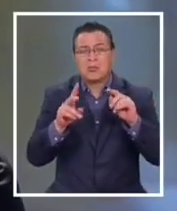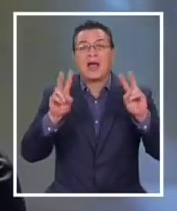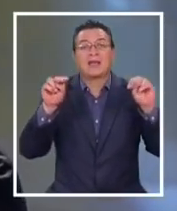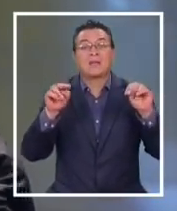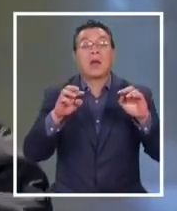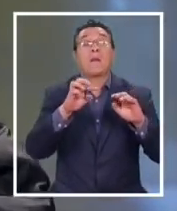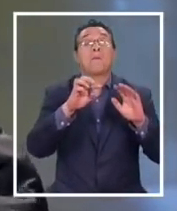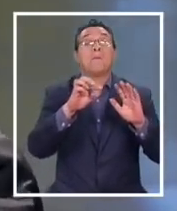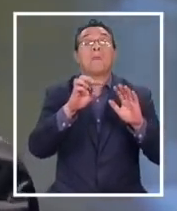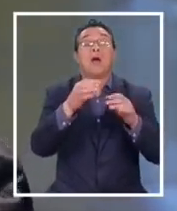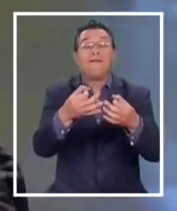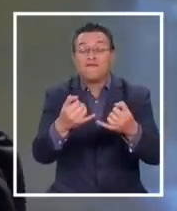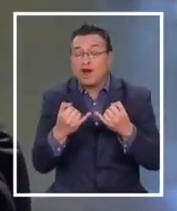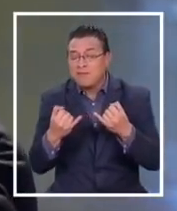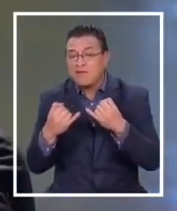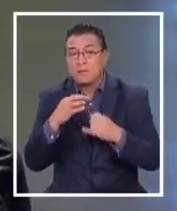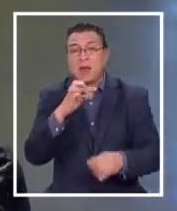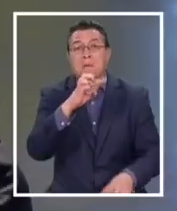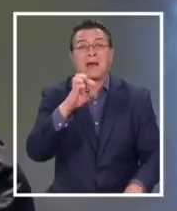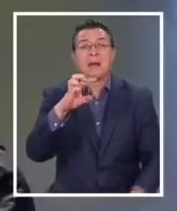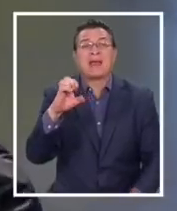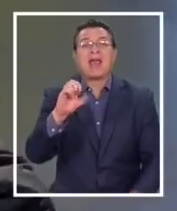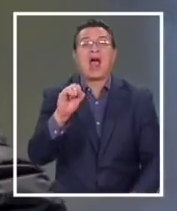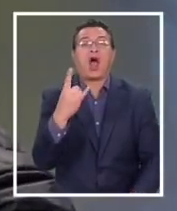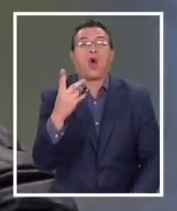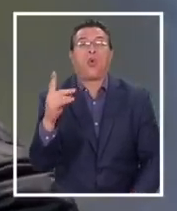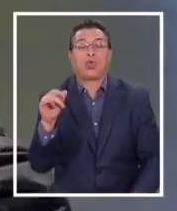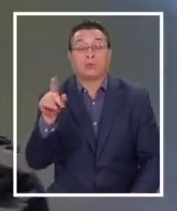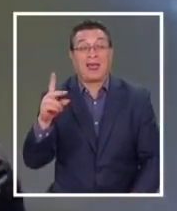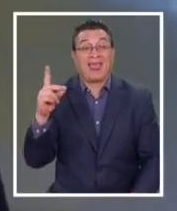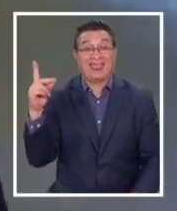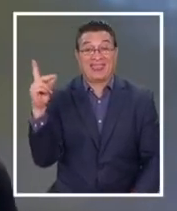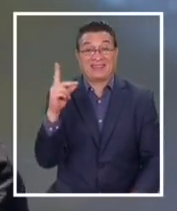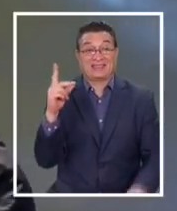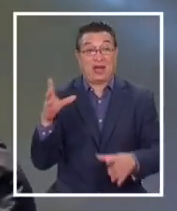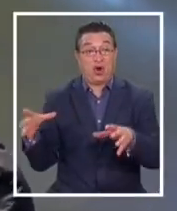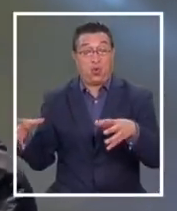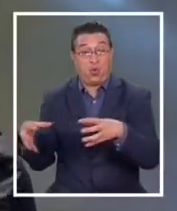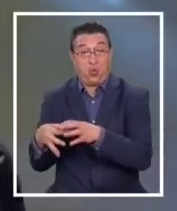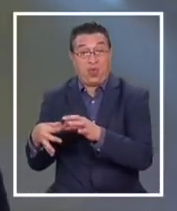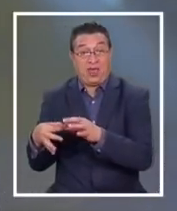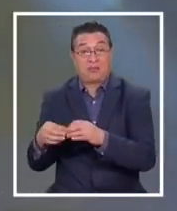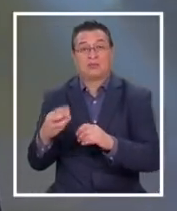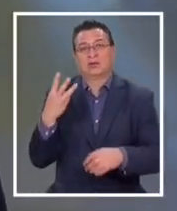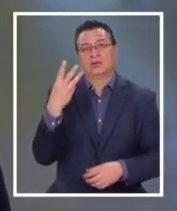informe de Pepe Out, juntando todo, yo creo que la derecha unida va